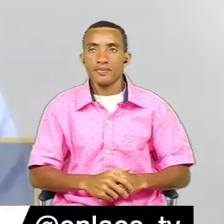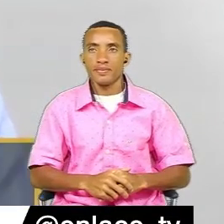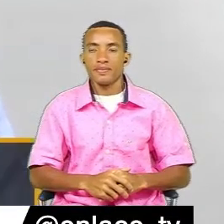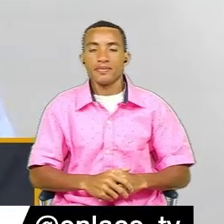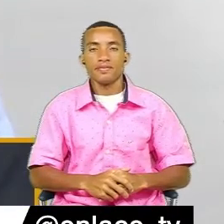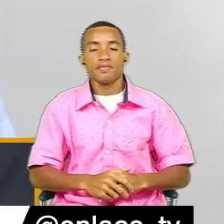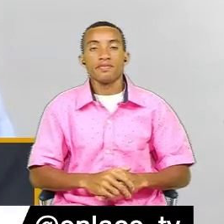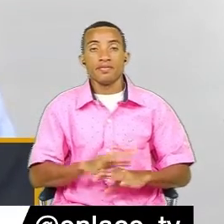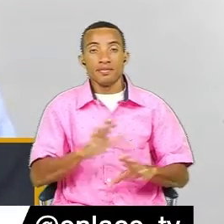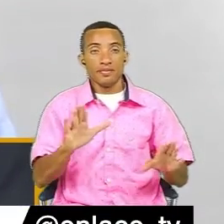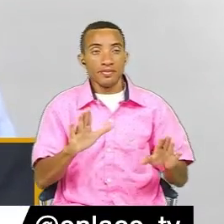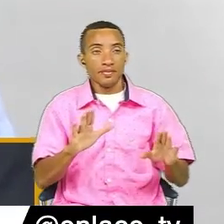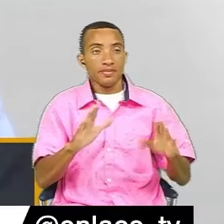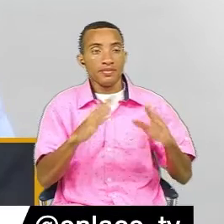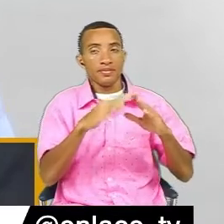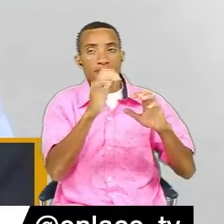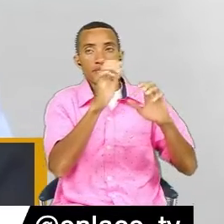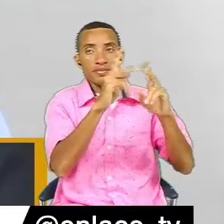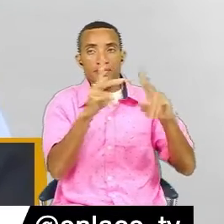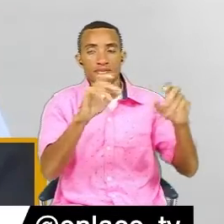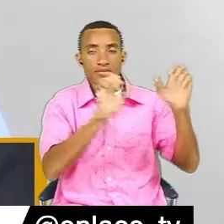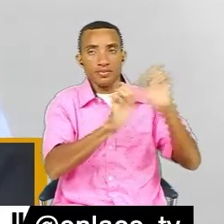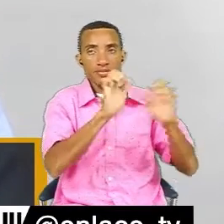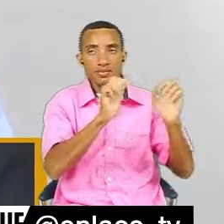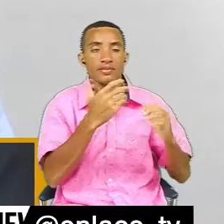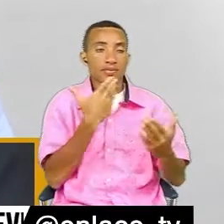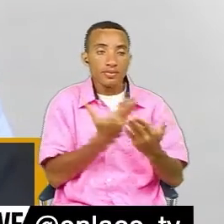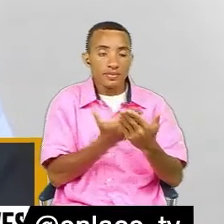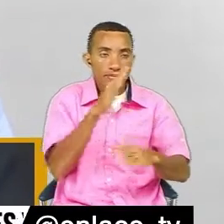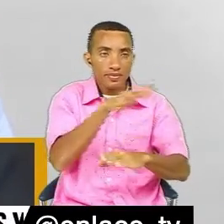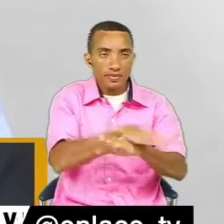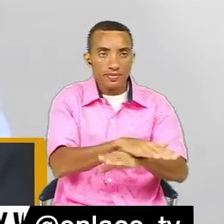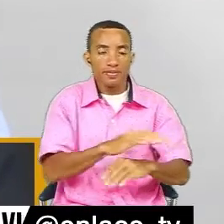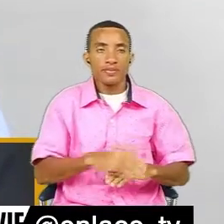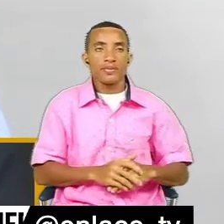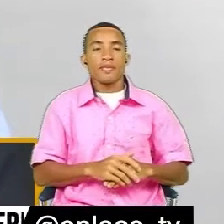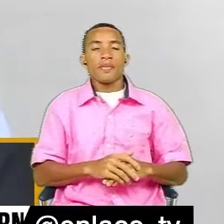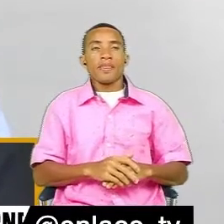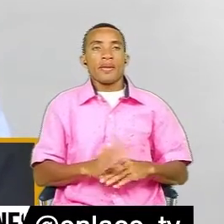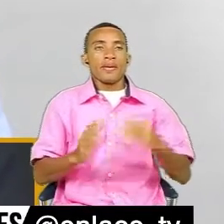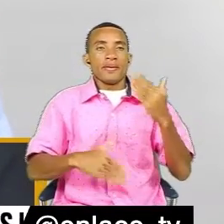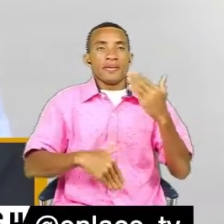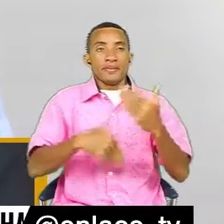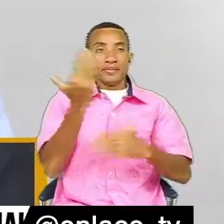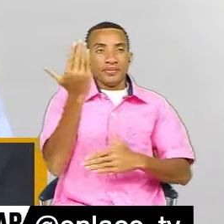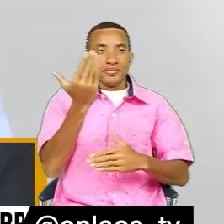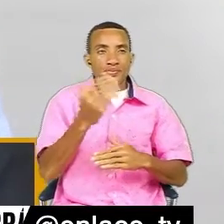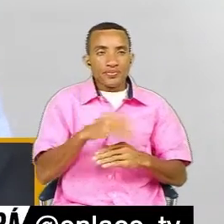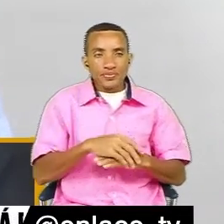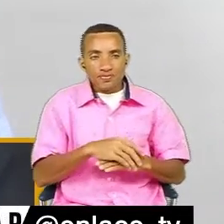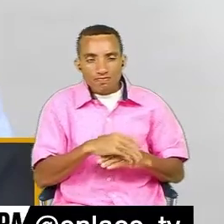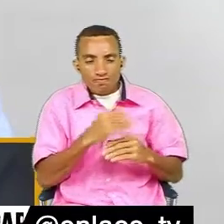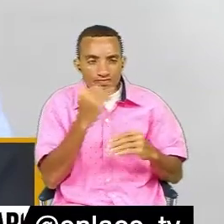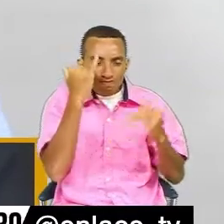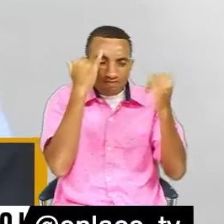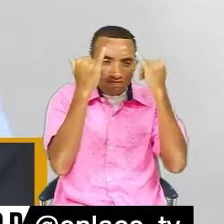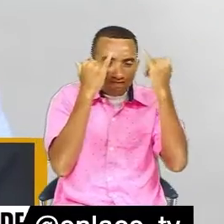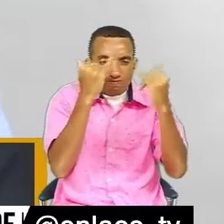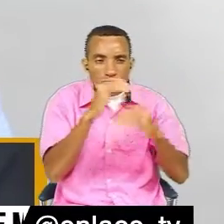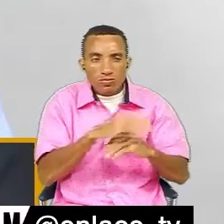Bueno, la Defensoría del Pueblo, muy buenas tardes. La Defensoría del Pueblo ha iniciado toda la estrategia jurídica que